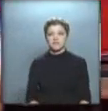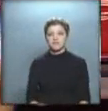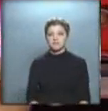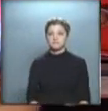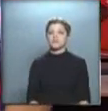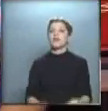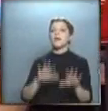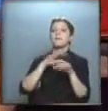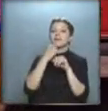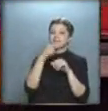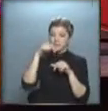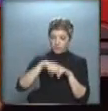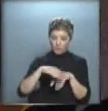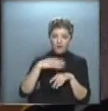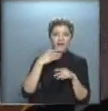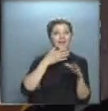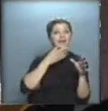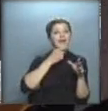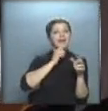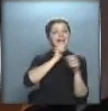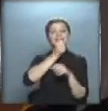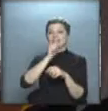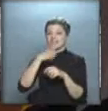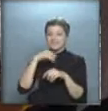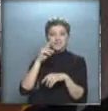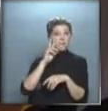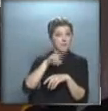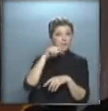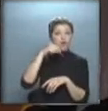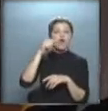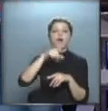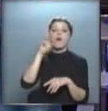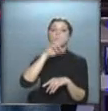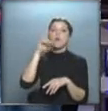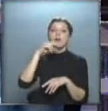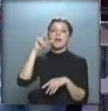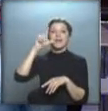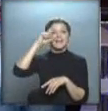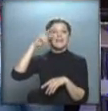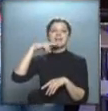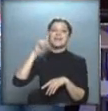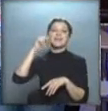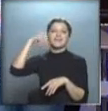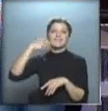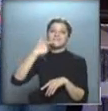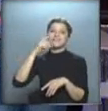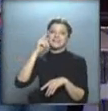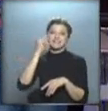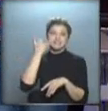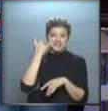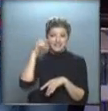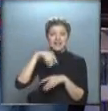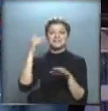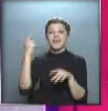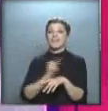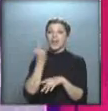Vamos a ver esta entrevista. Sí. El análisis que nos provee Roxana Levinsky, que es una directora de escuela y que labura mucho